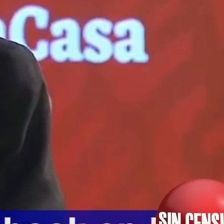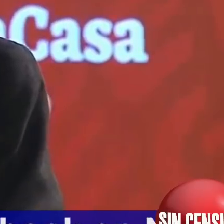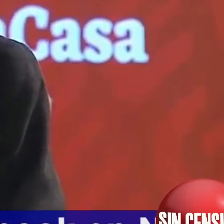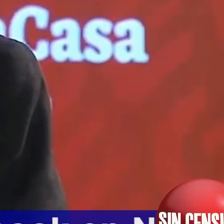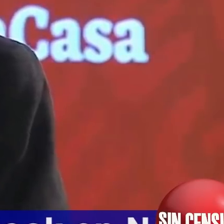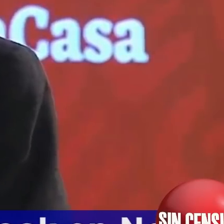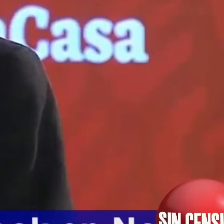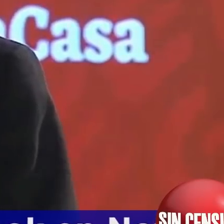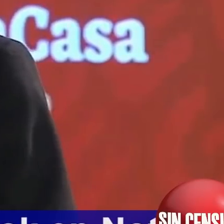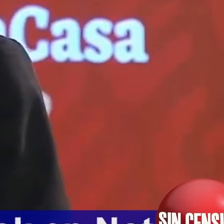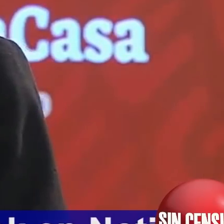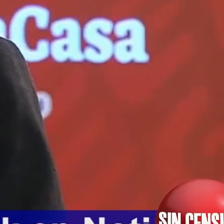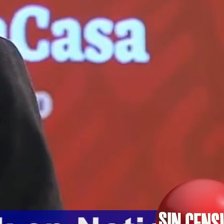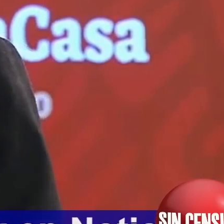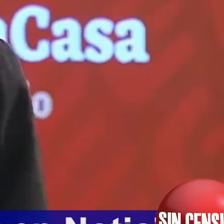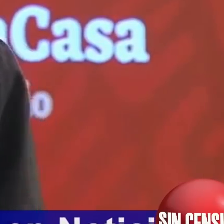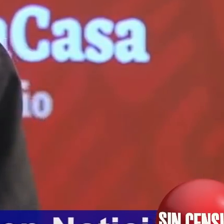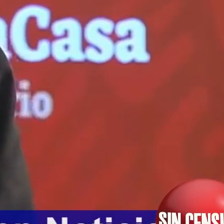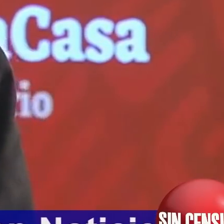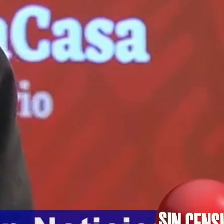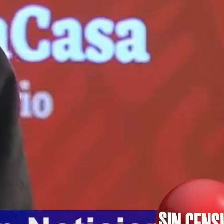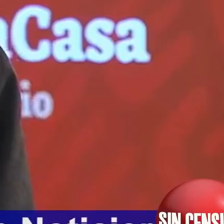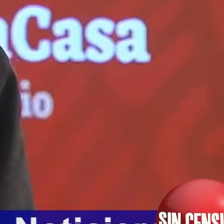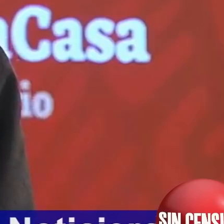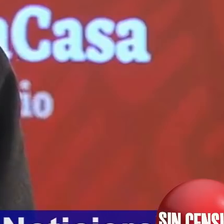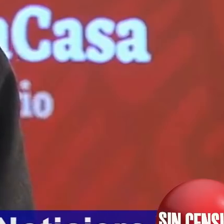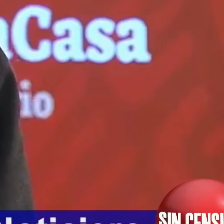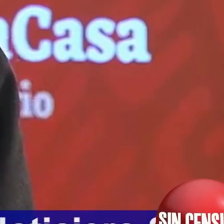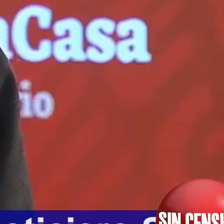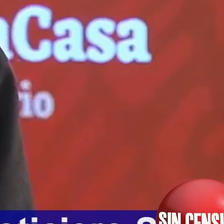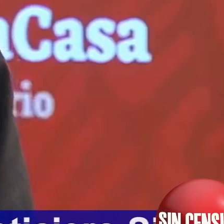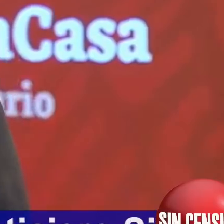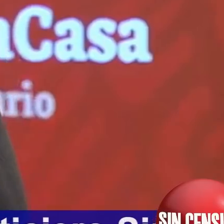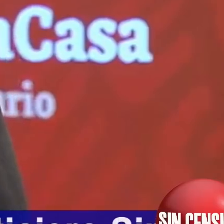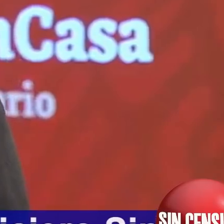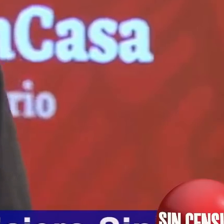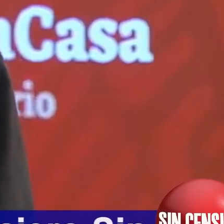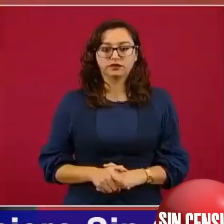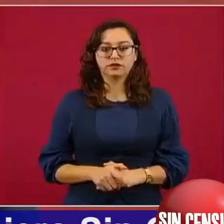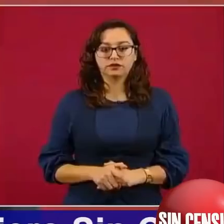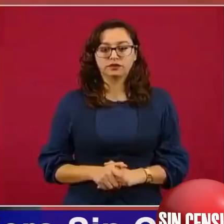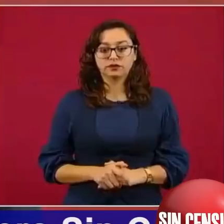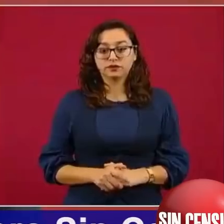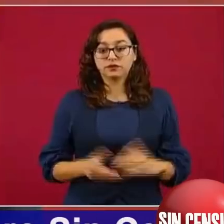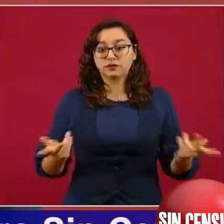pues que le paguen lo justo. Sí, tenga mejor precio de cambio. ¿Sí? A mejor precio.